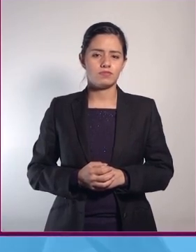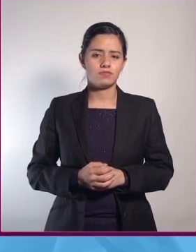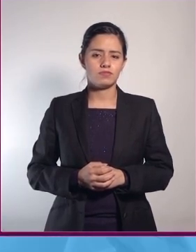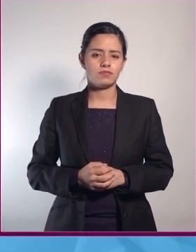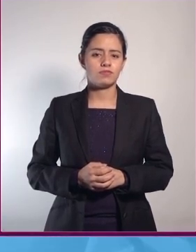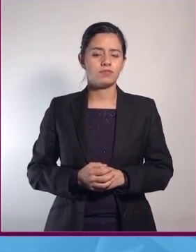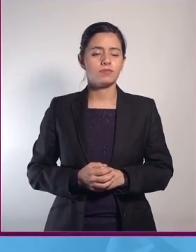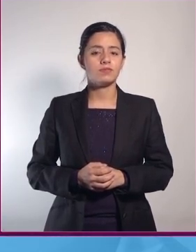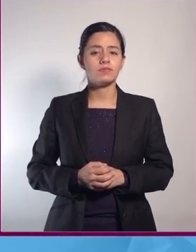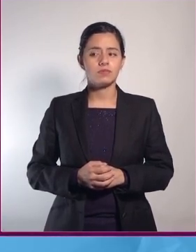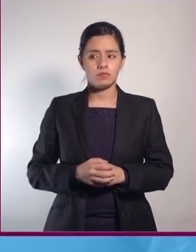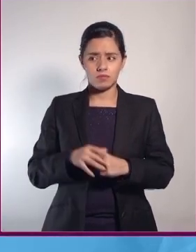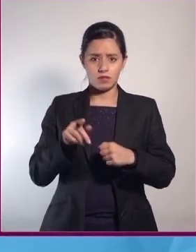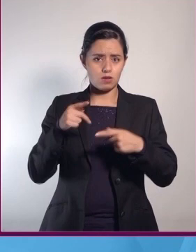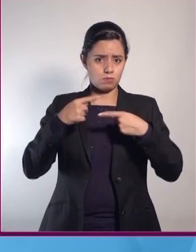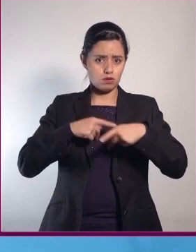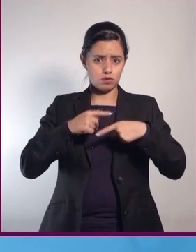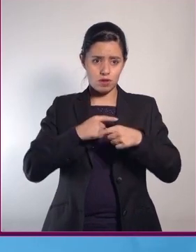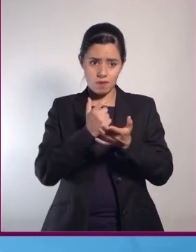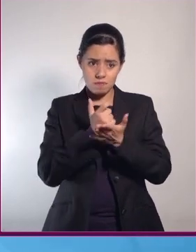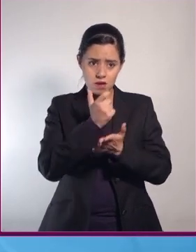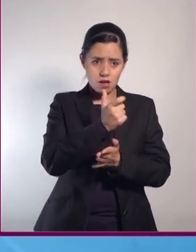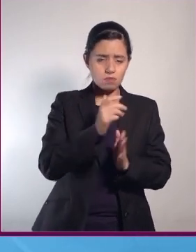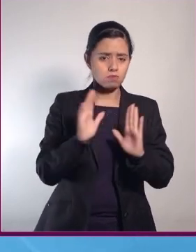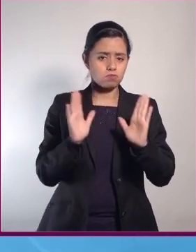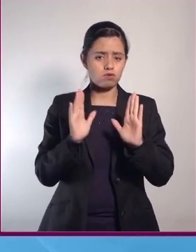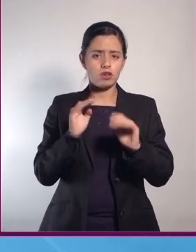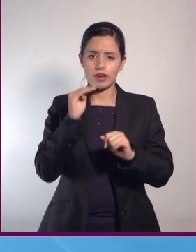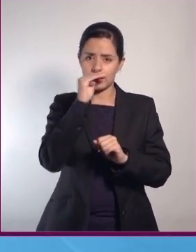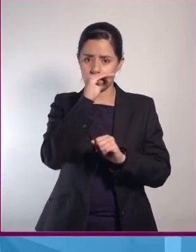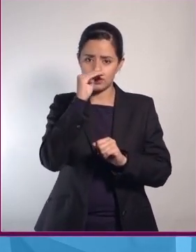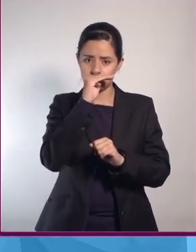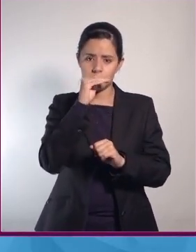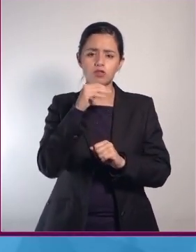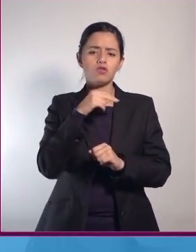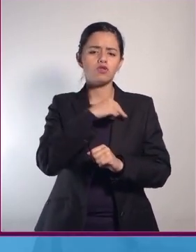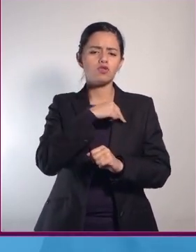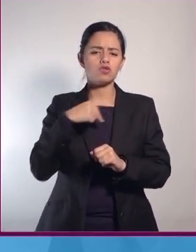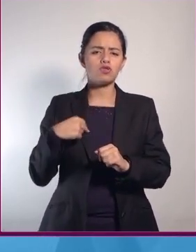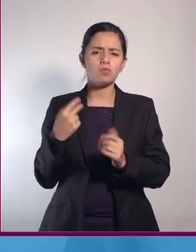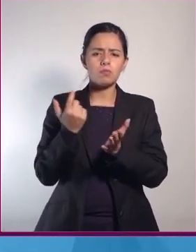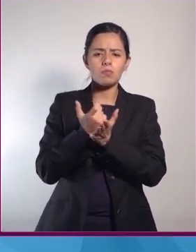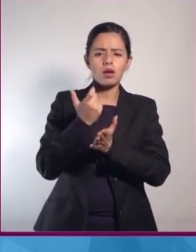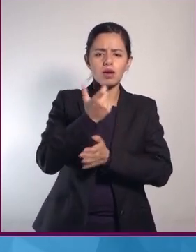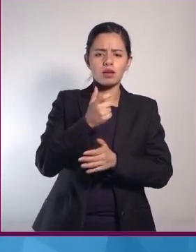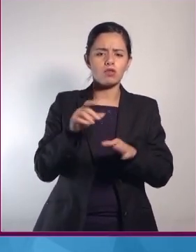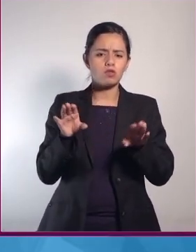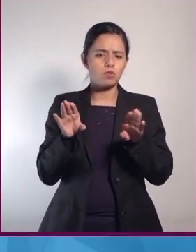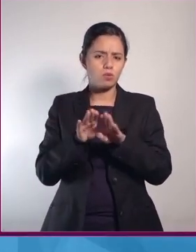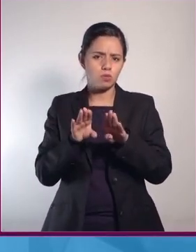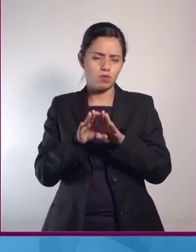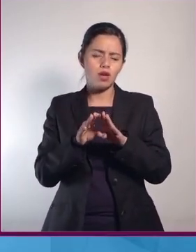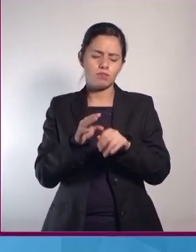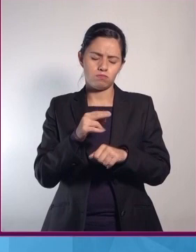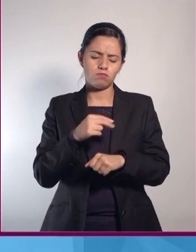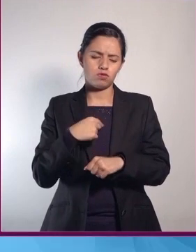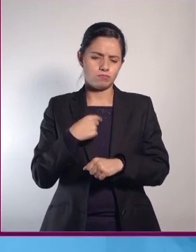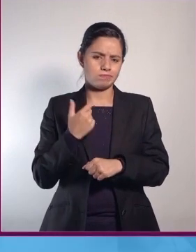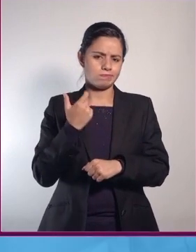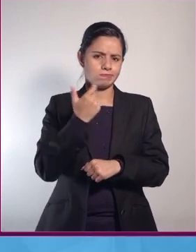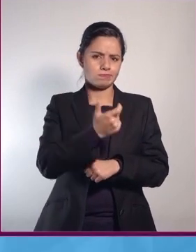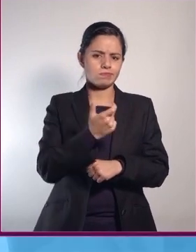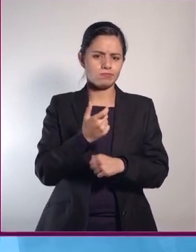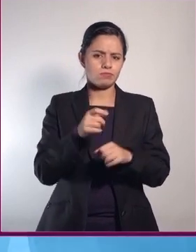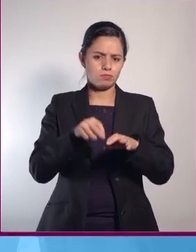Para la gente es gratuita la vacuna, pero el monto nosotros valoramos de esa vacuna, que es muy importante